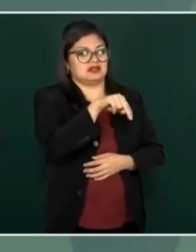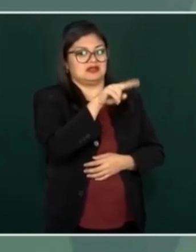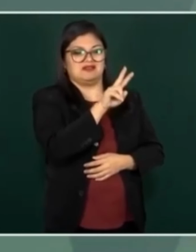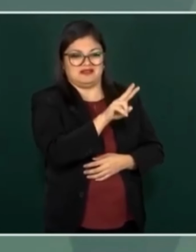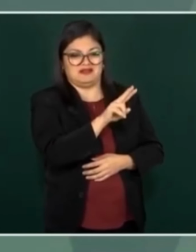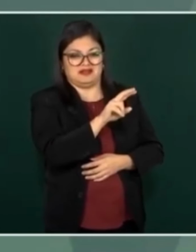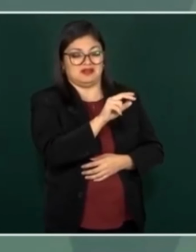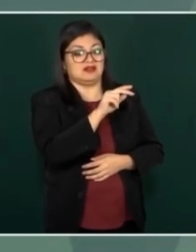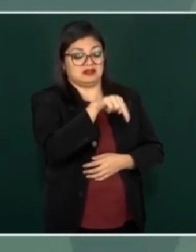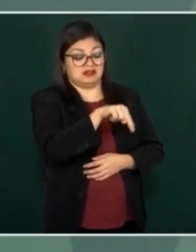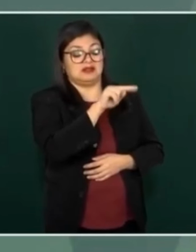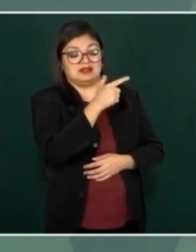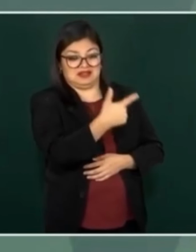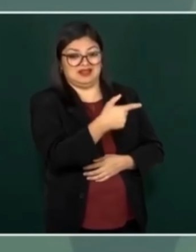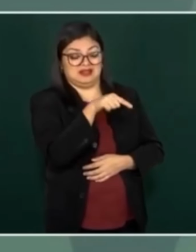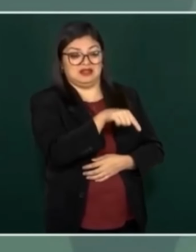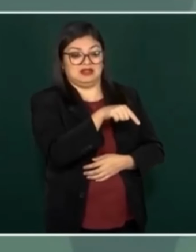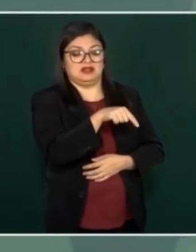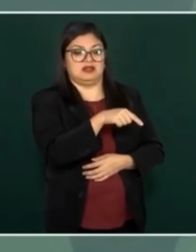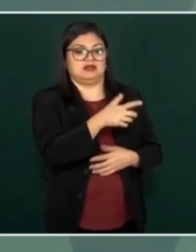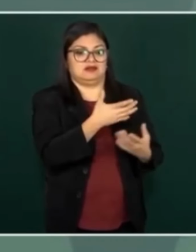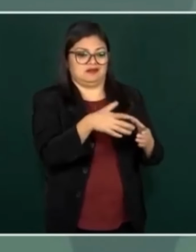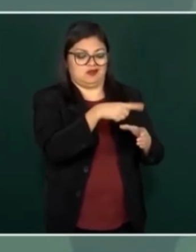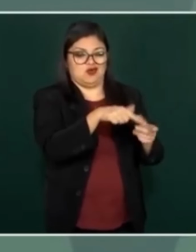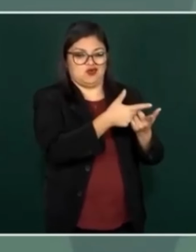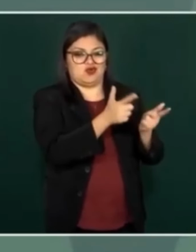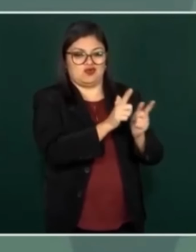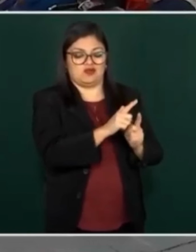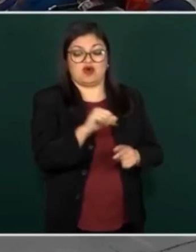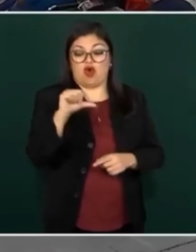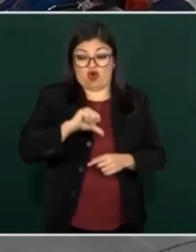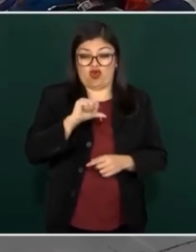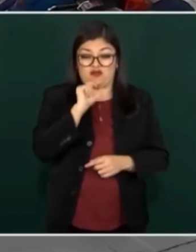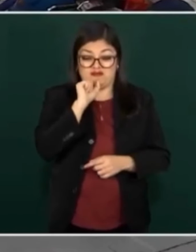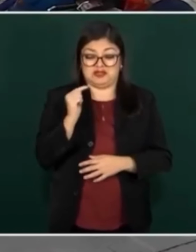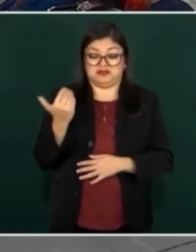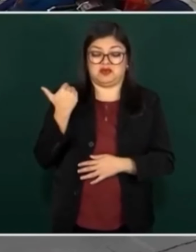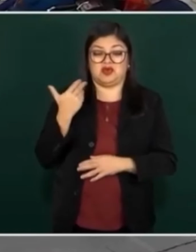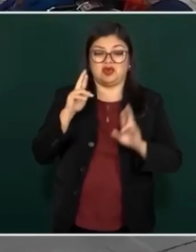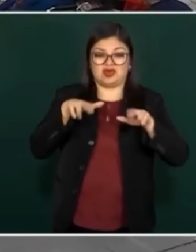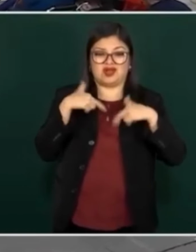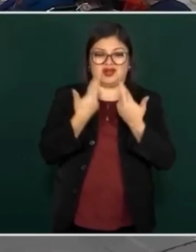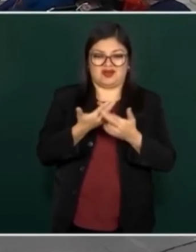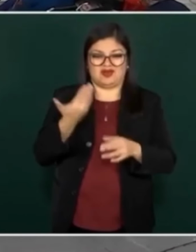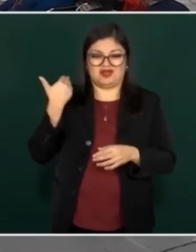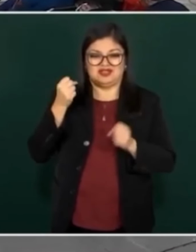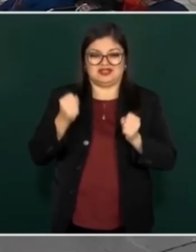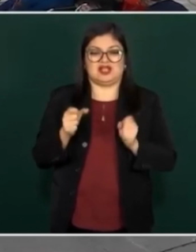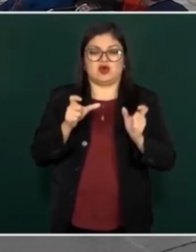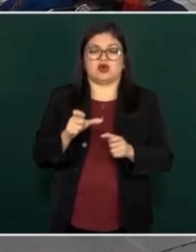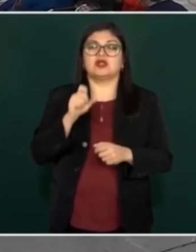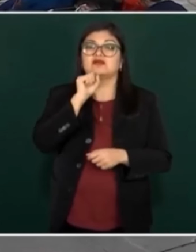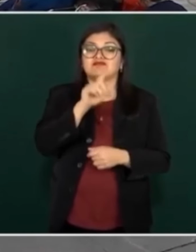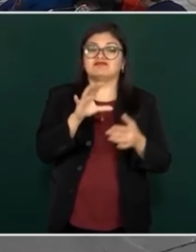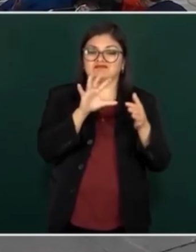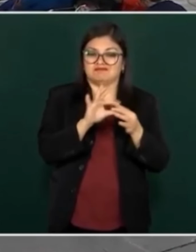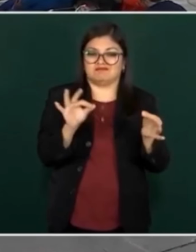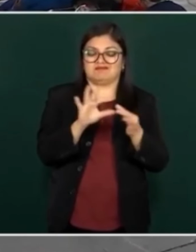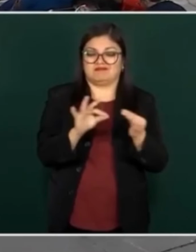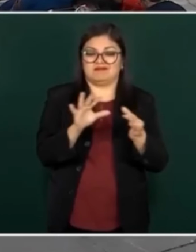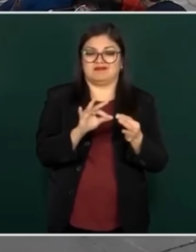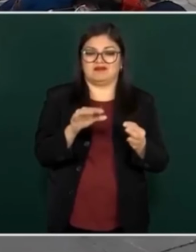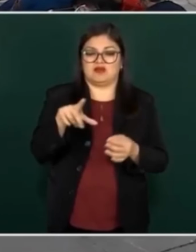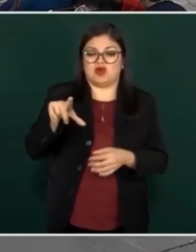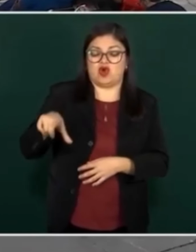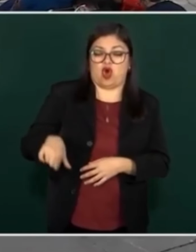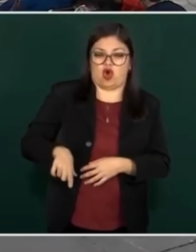esa área y que precisamente hoy en la reunión de gabinete se planteó por parte del